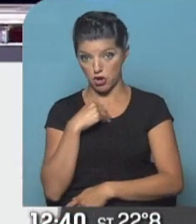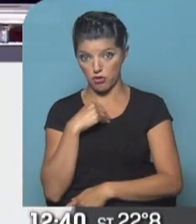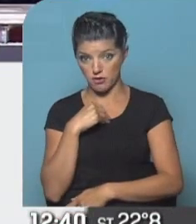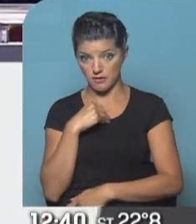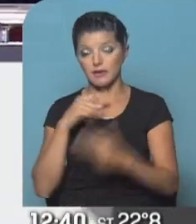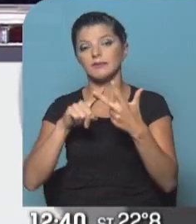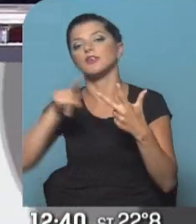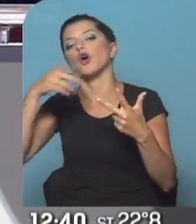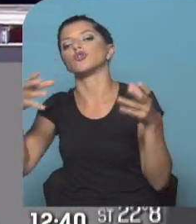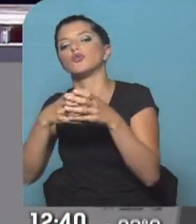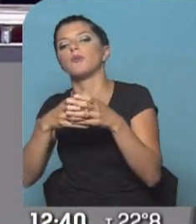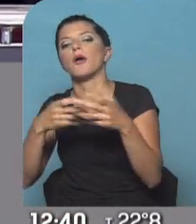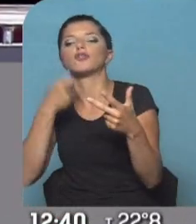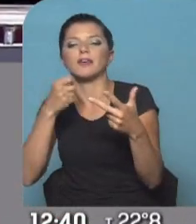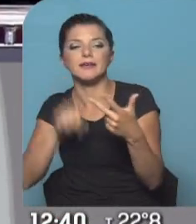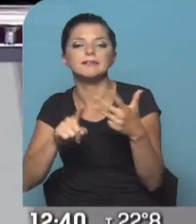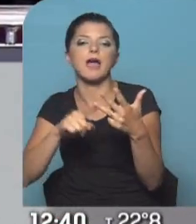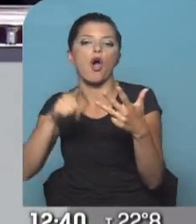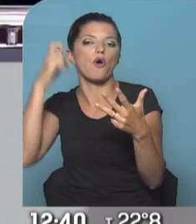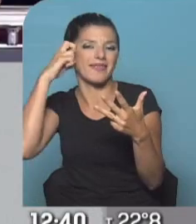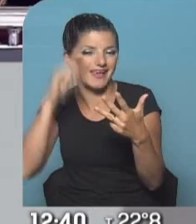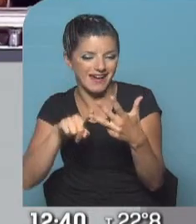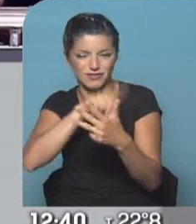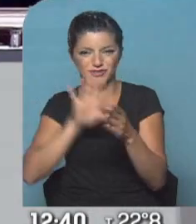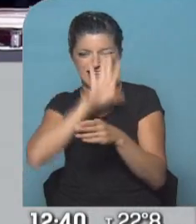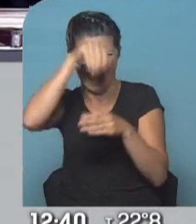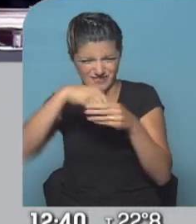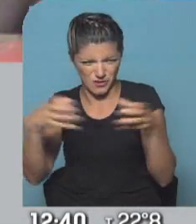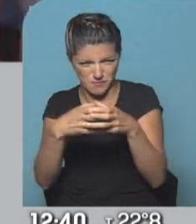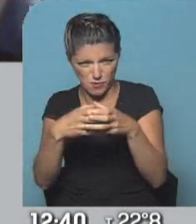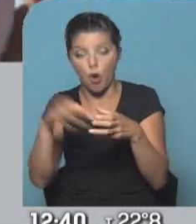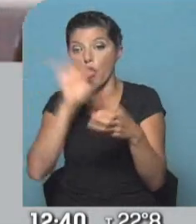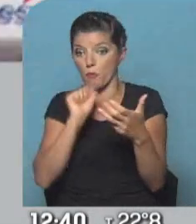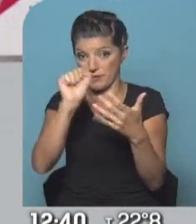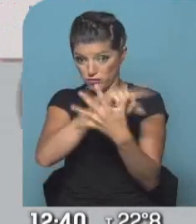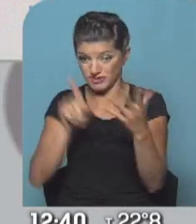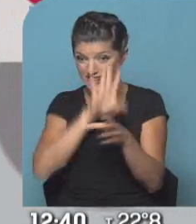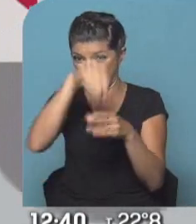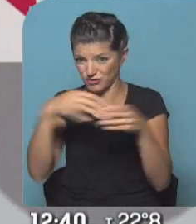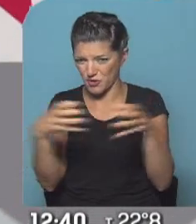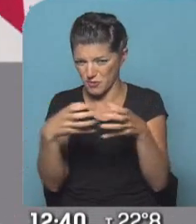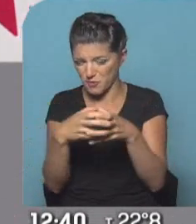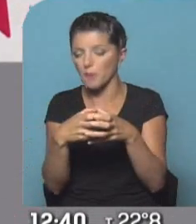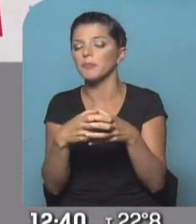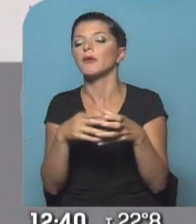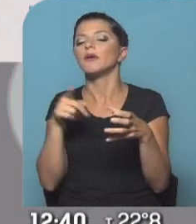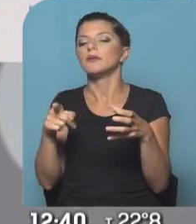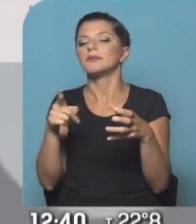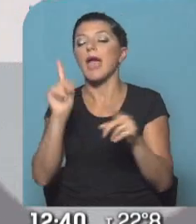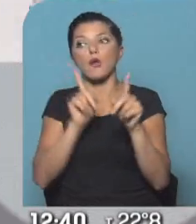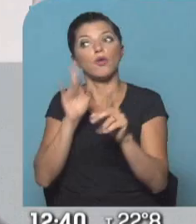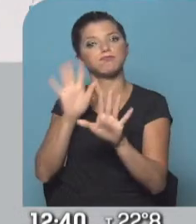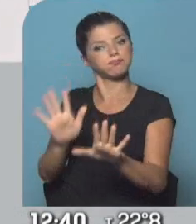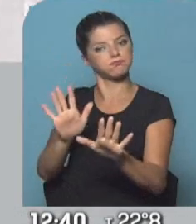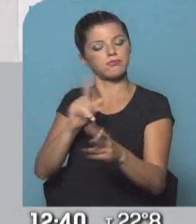por la Democracia, el Partido Socialista, el Partido Radical, que son los partidos que integran, y el Partido Comunista, que integran la coalición, trabó muchas de estas reformas, o en todo